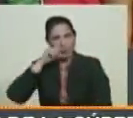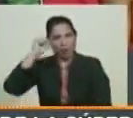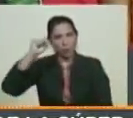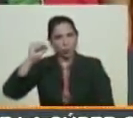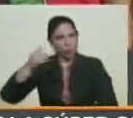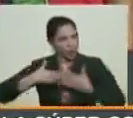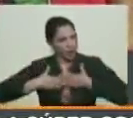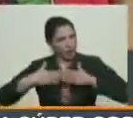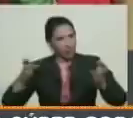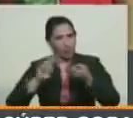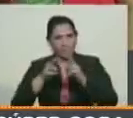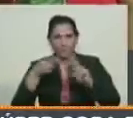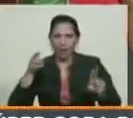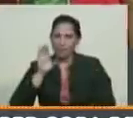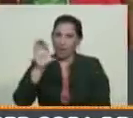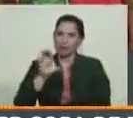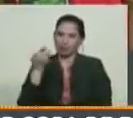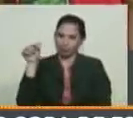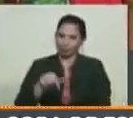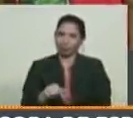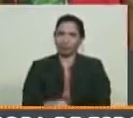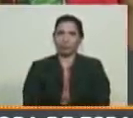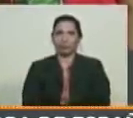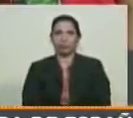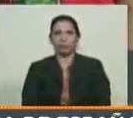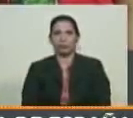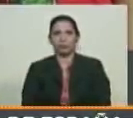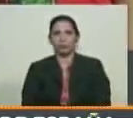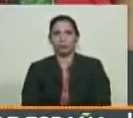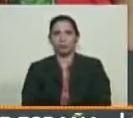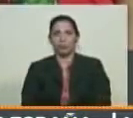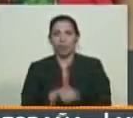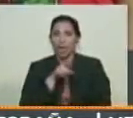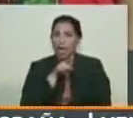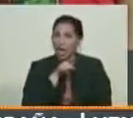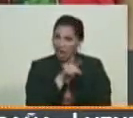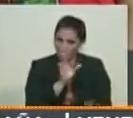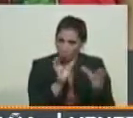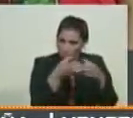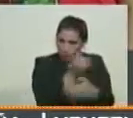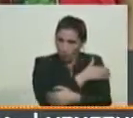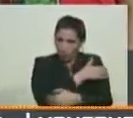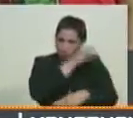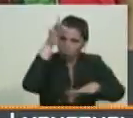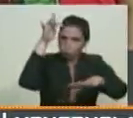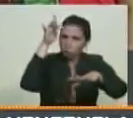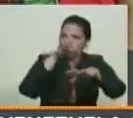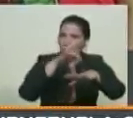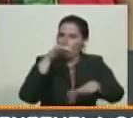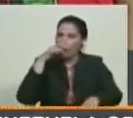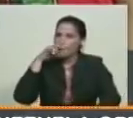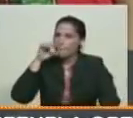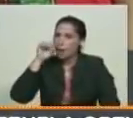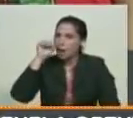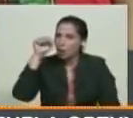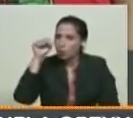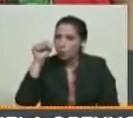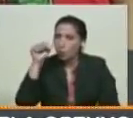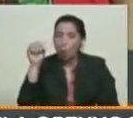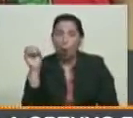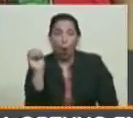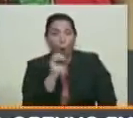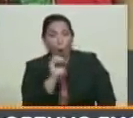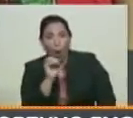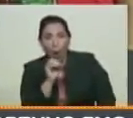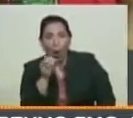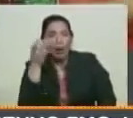paz para este país. Si ellos tocan a Nicolás, si ellos intentan algo contra